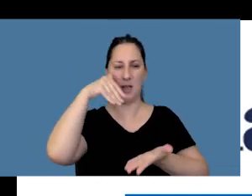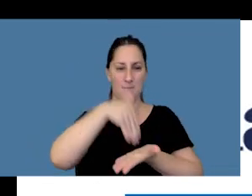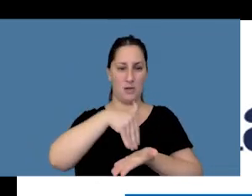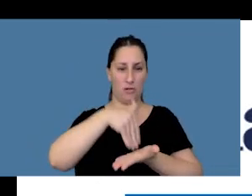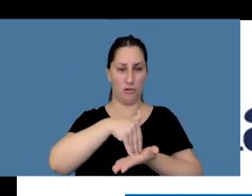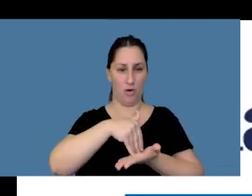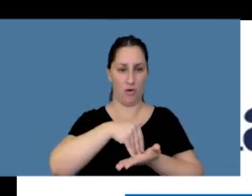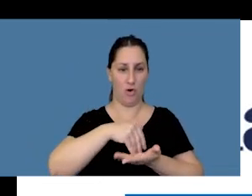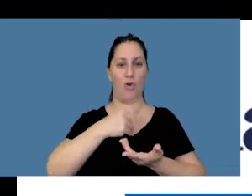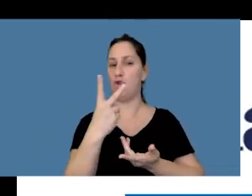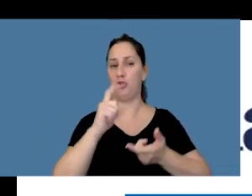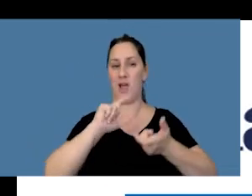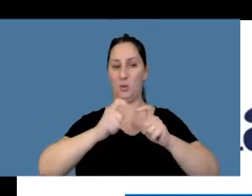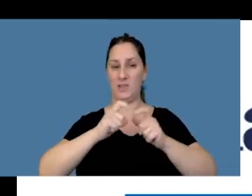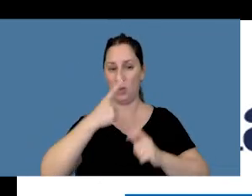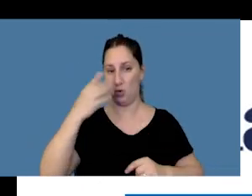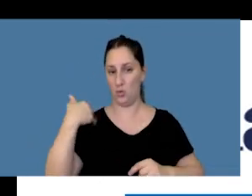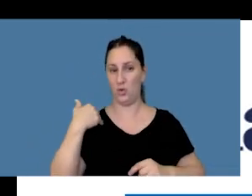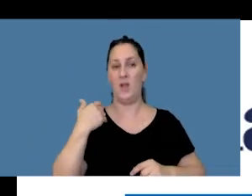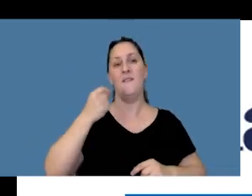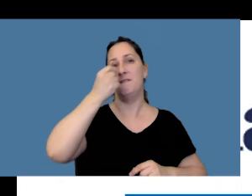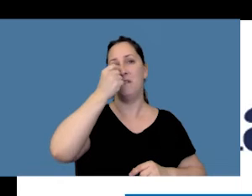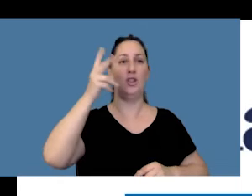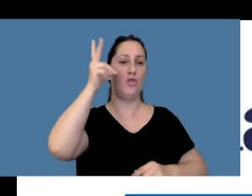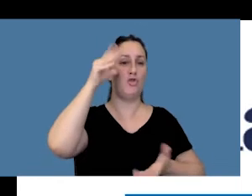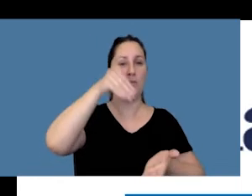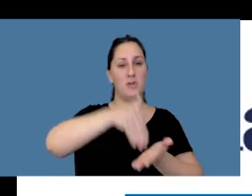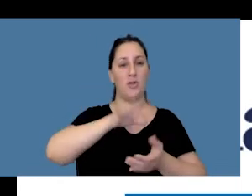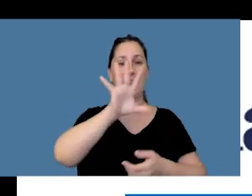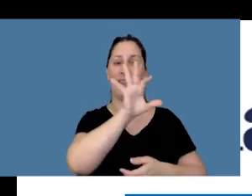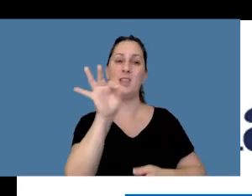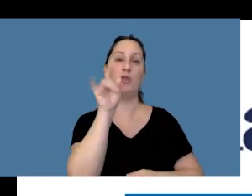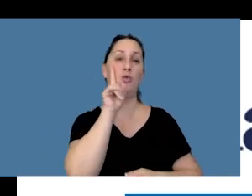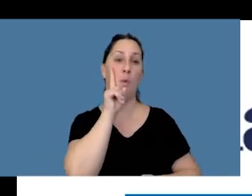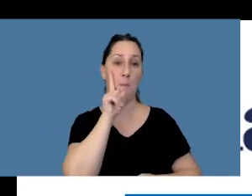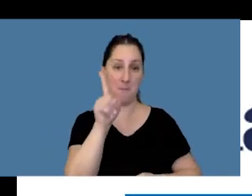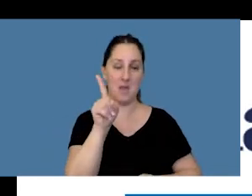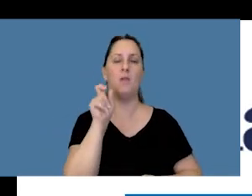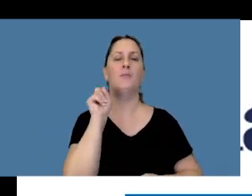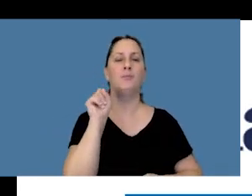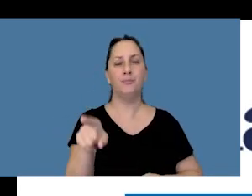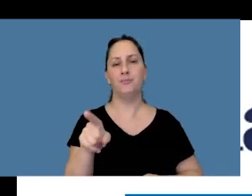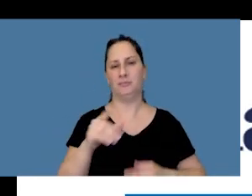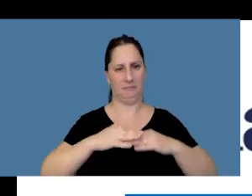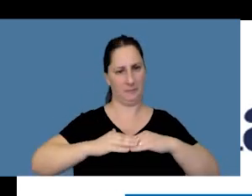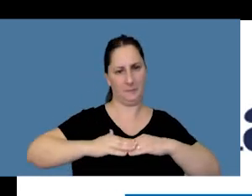última actualización, con lo cual 28 millones y medio prácticamente, digamos, está muy arriba del